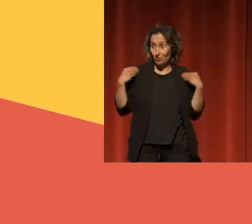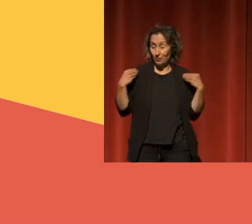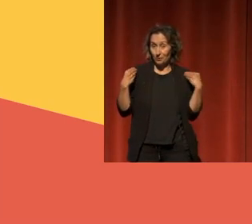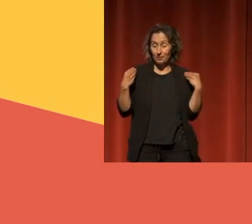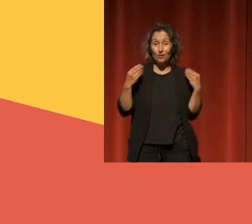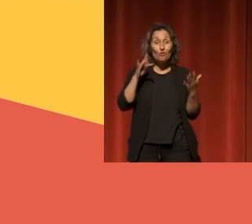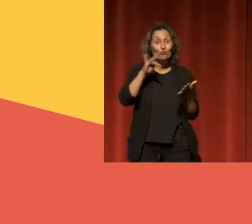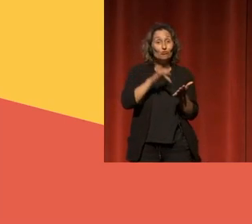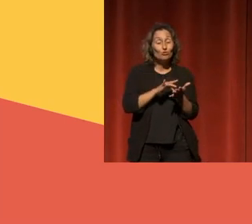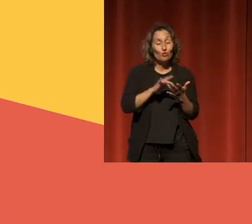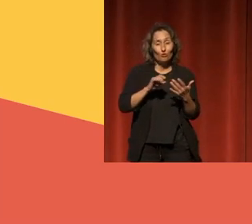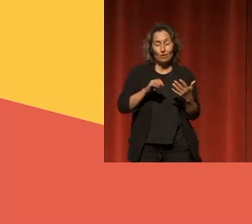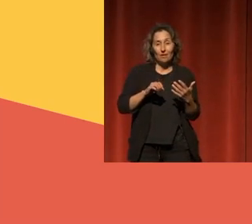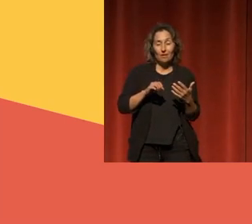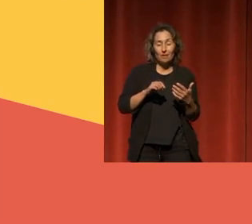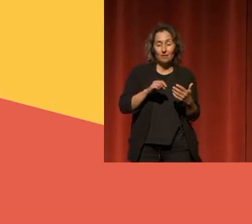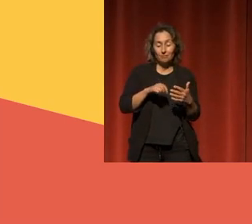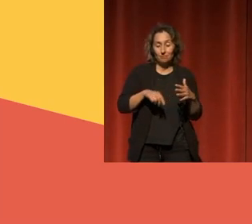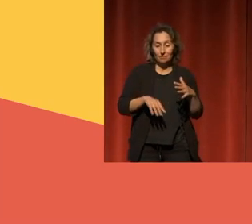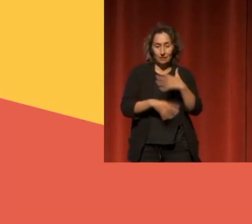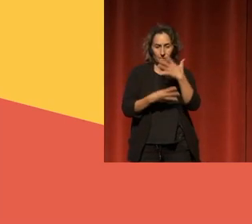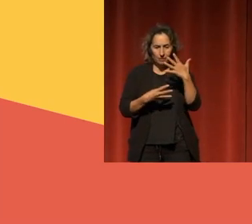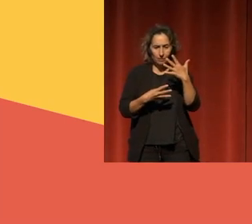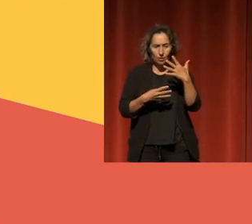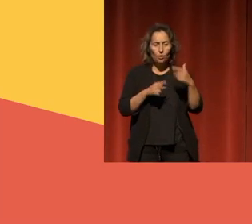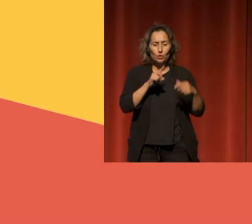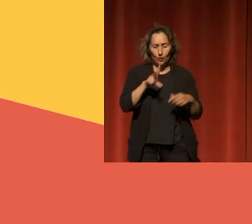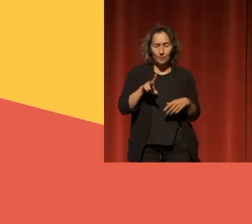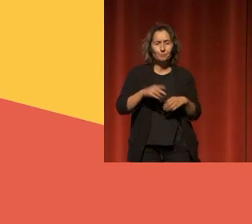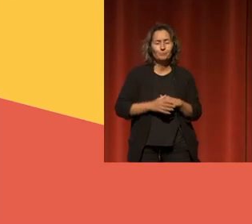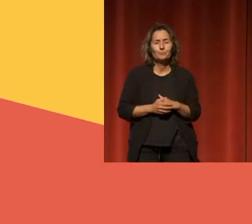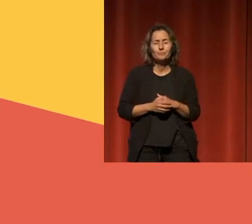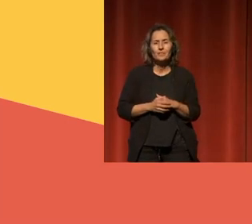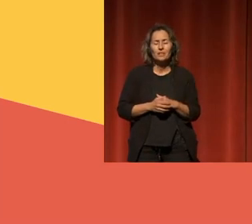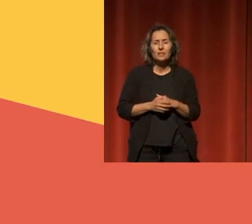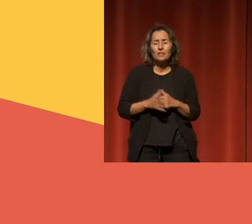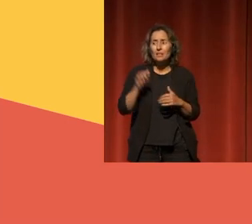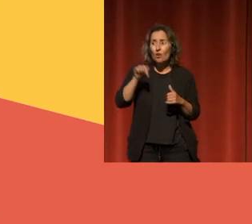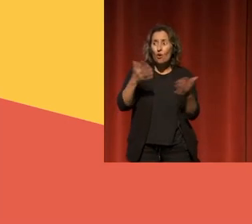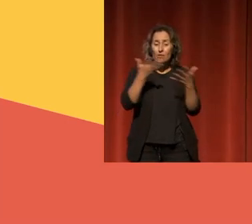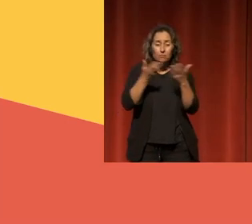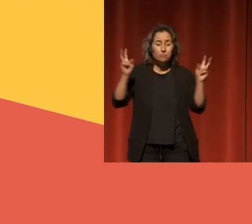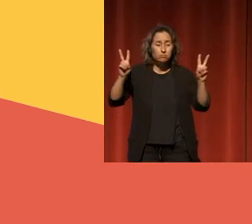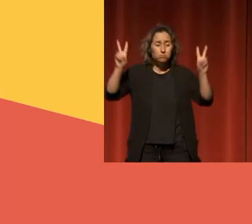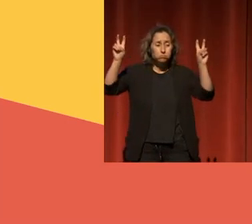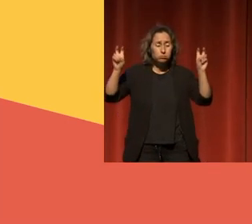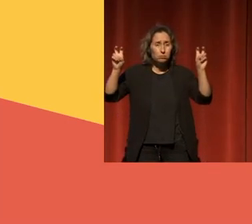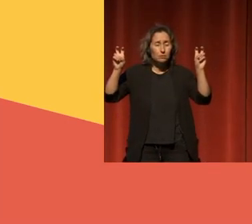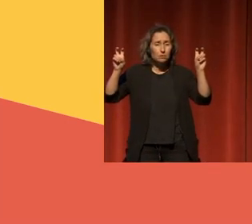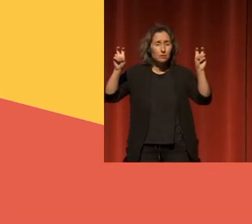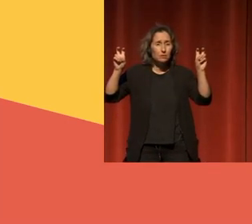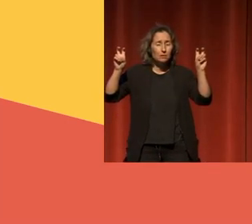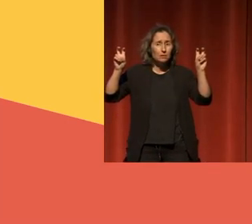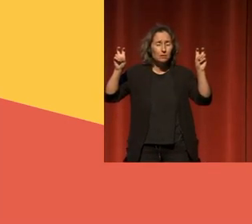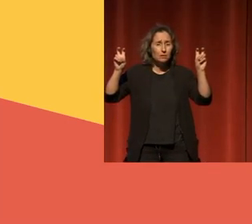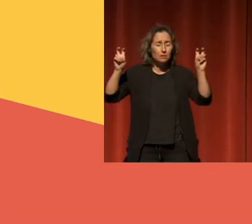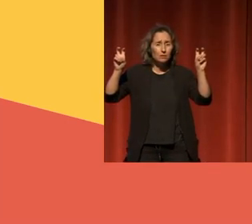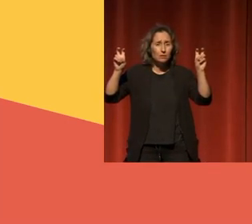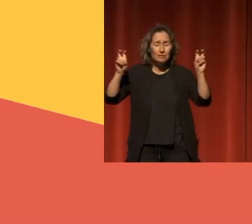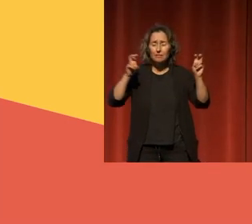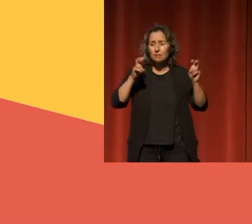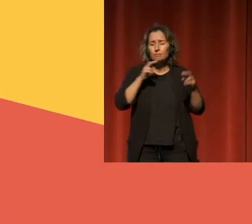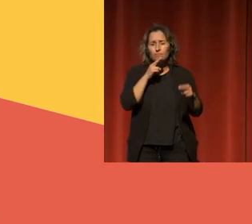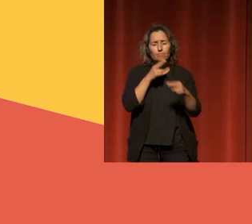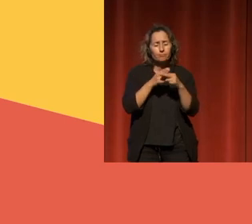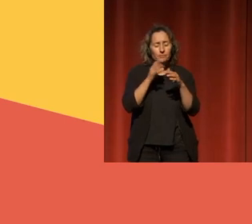edición duodécima la primera palabra que aparece bajo el eslogan de este año significativamente es